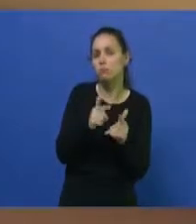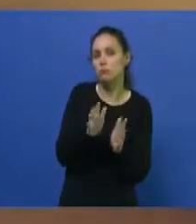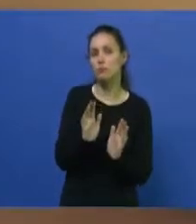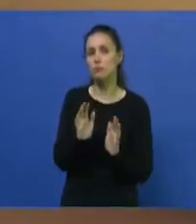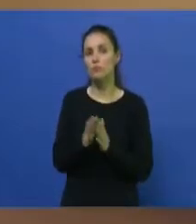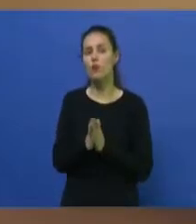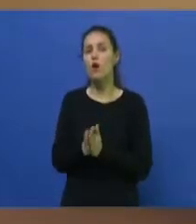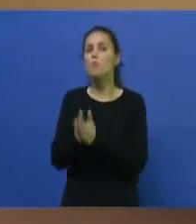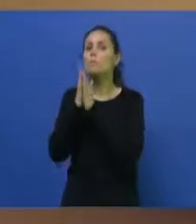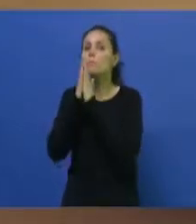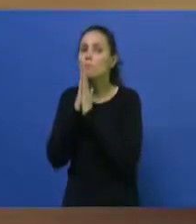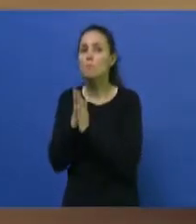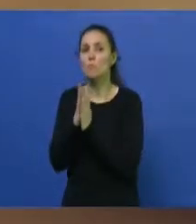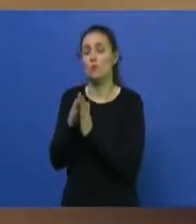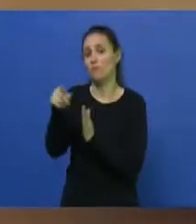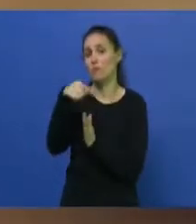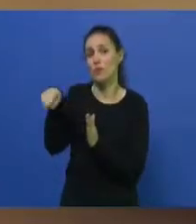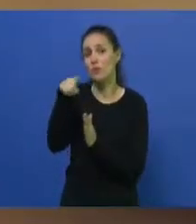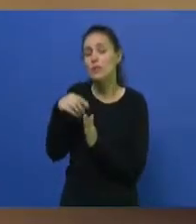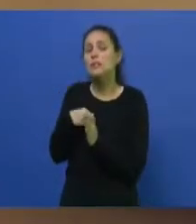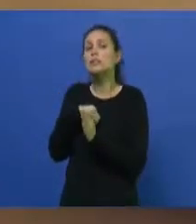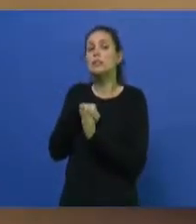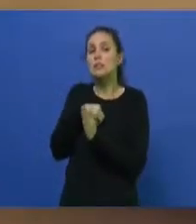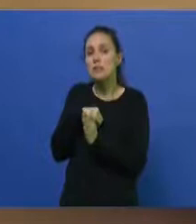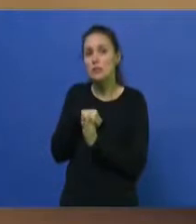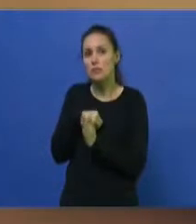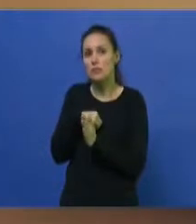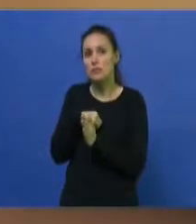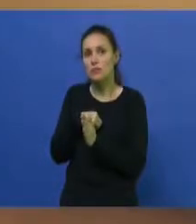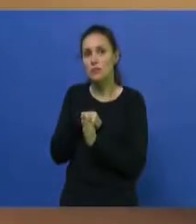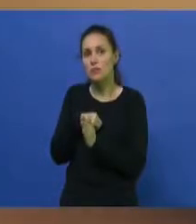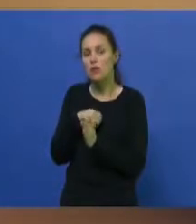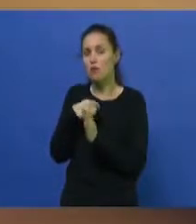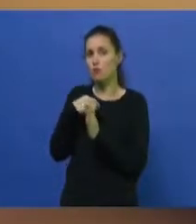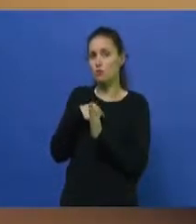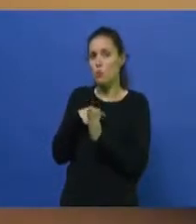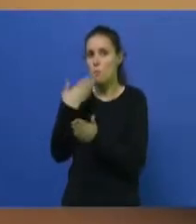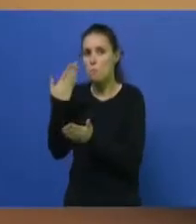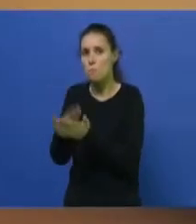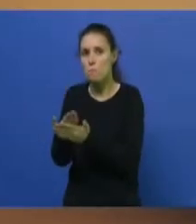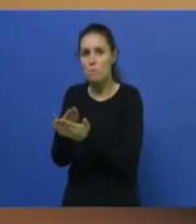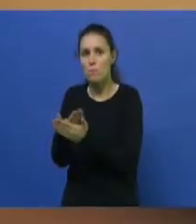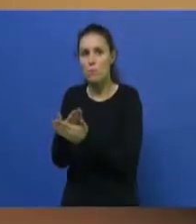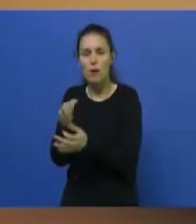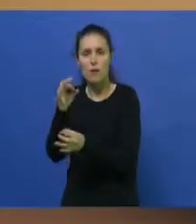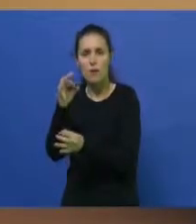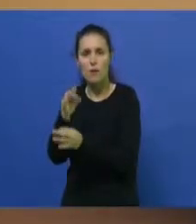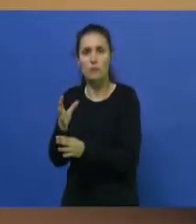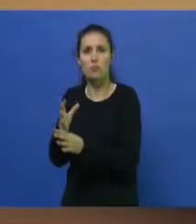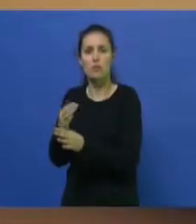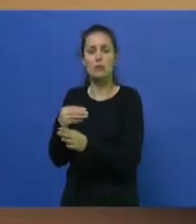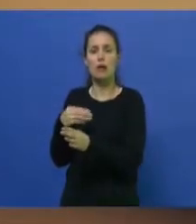pido, por favor, que se sensibilicen, que acá nadie viene a pedir un favor especial personal. Es la comunidad.